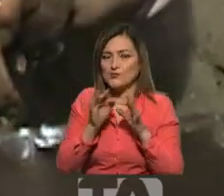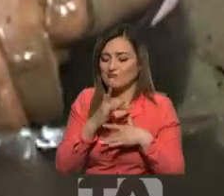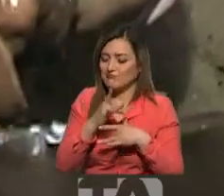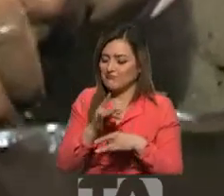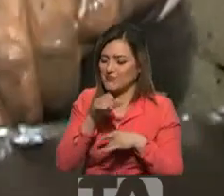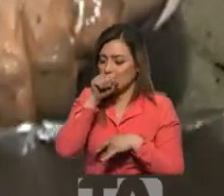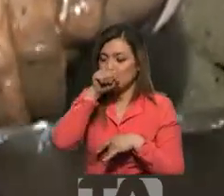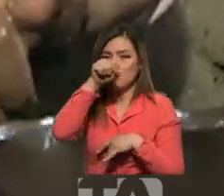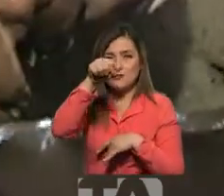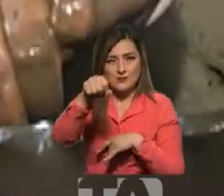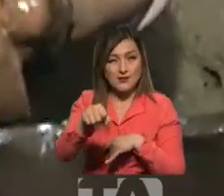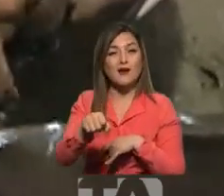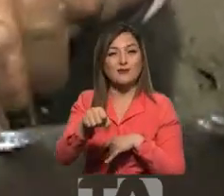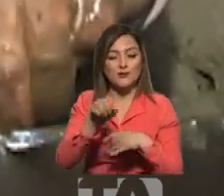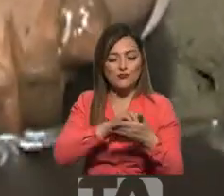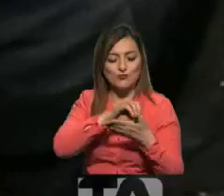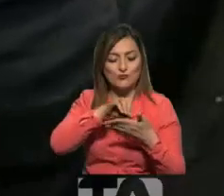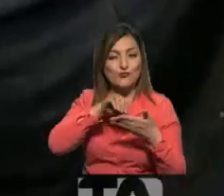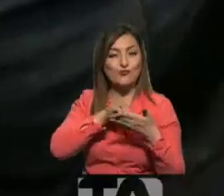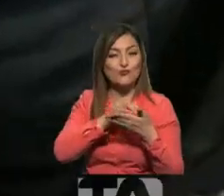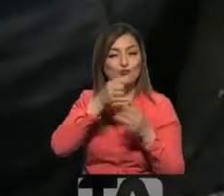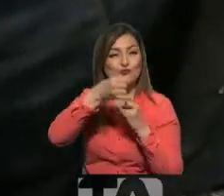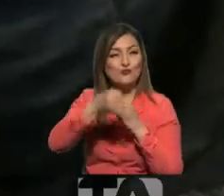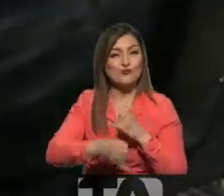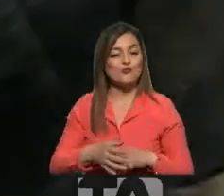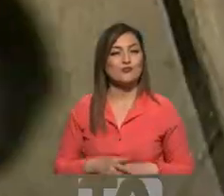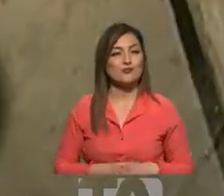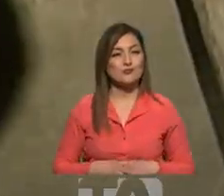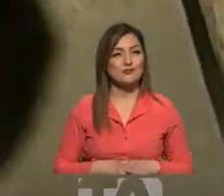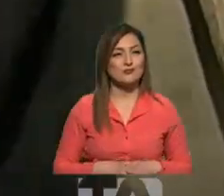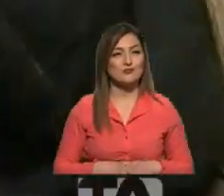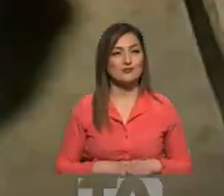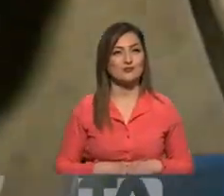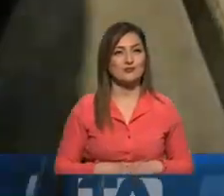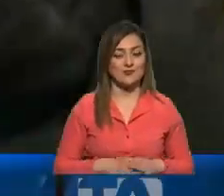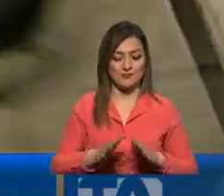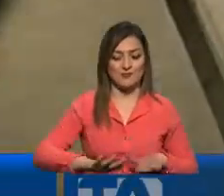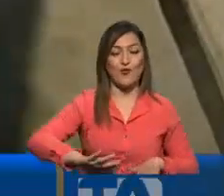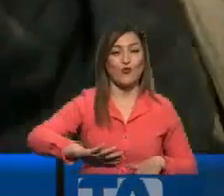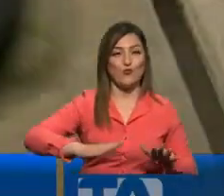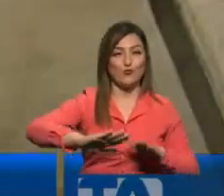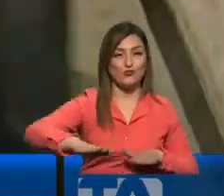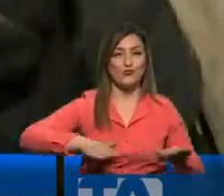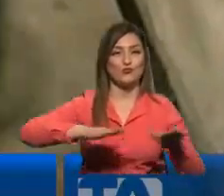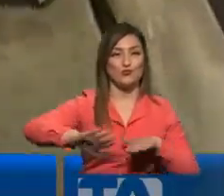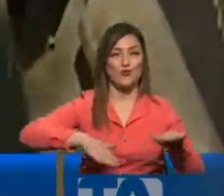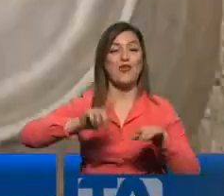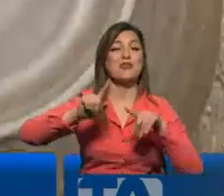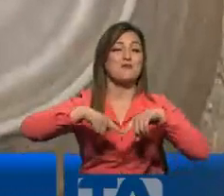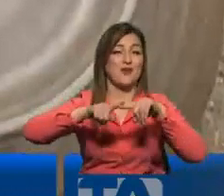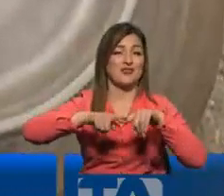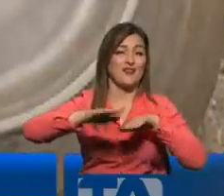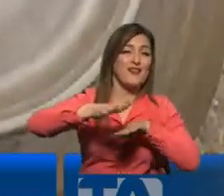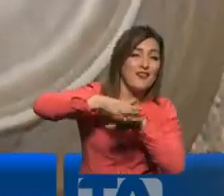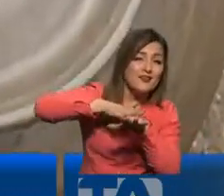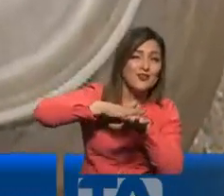para poner el toque final de la decoración. Con el pie tenemos que ver a la velocidad que uno se necesita.